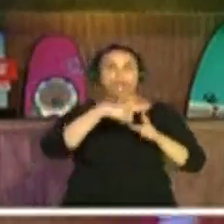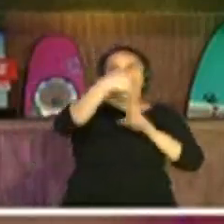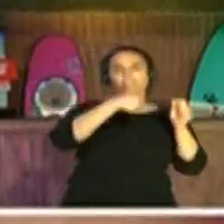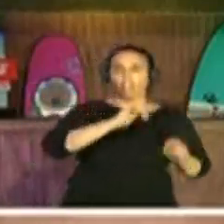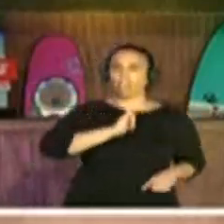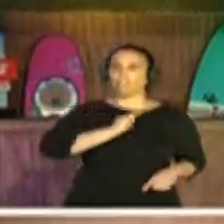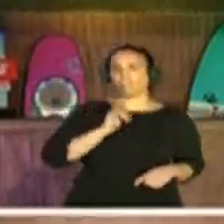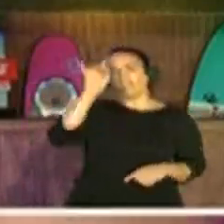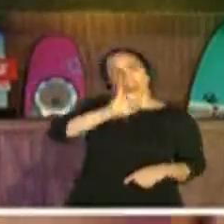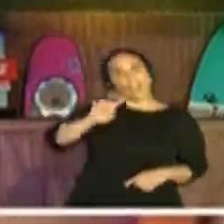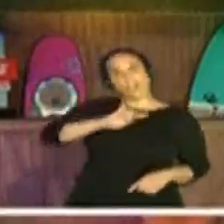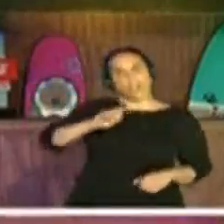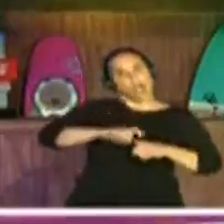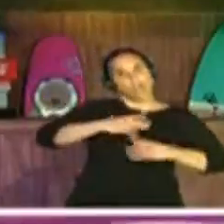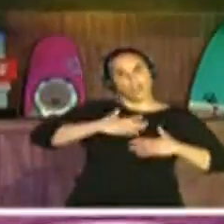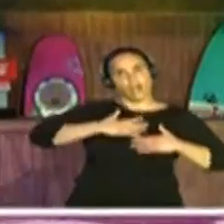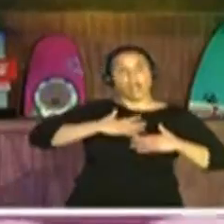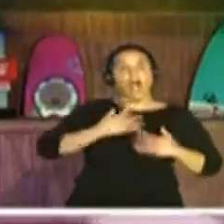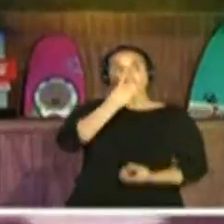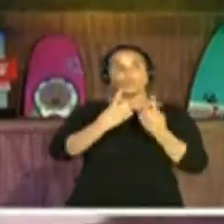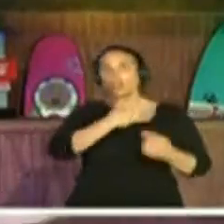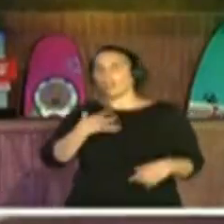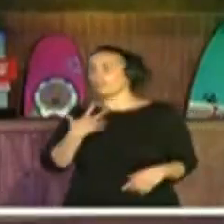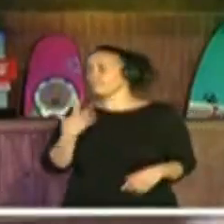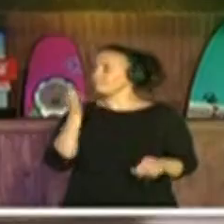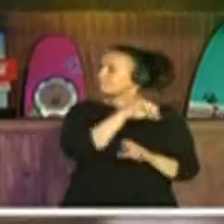Canarias, aunque algunos lo quieran negar.